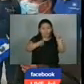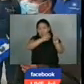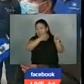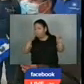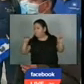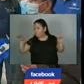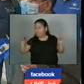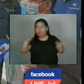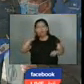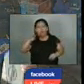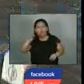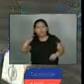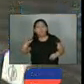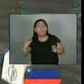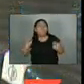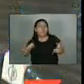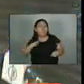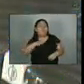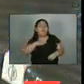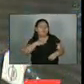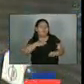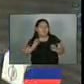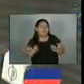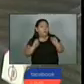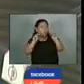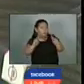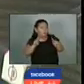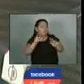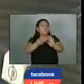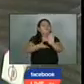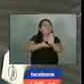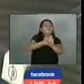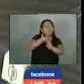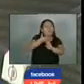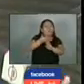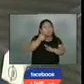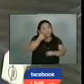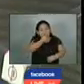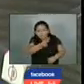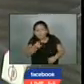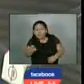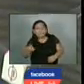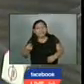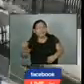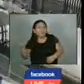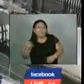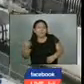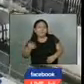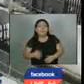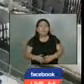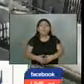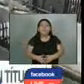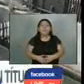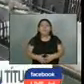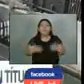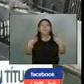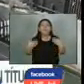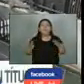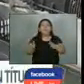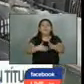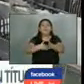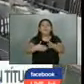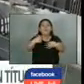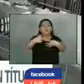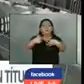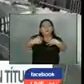Vamos a decir que tenemos para incrementar, tenemos espacio para crecer, para poder escucharlos qué es lo que necesitan. Y con la entrada en vigencia